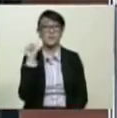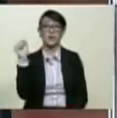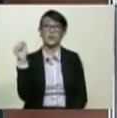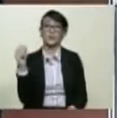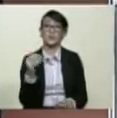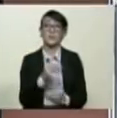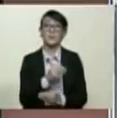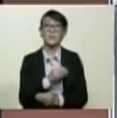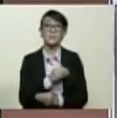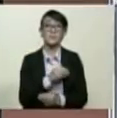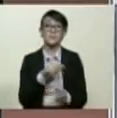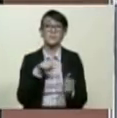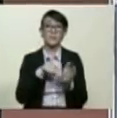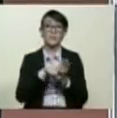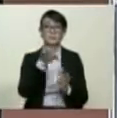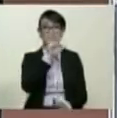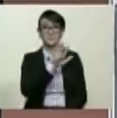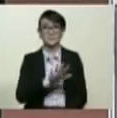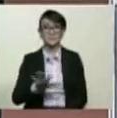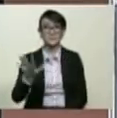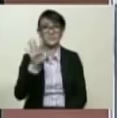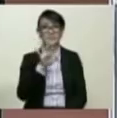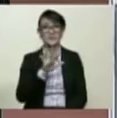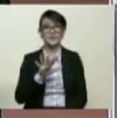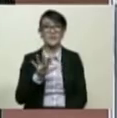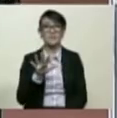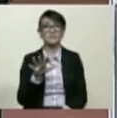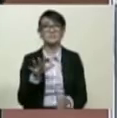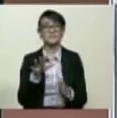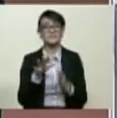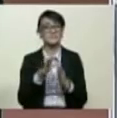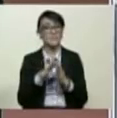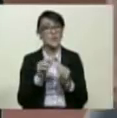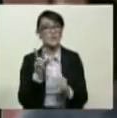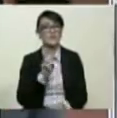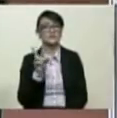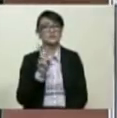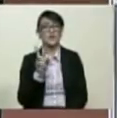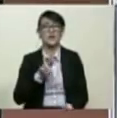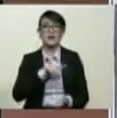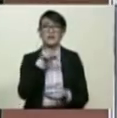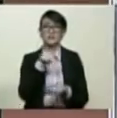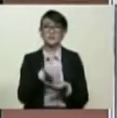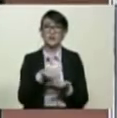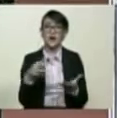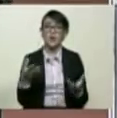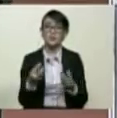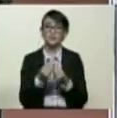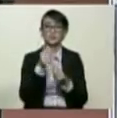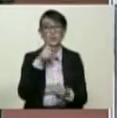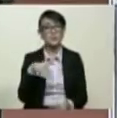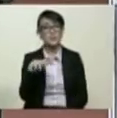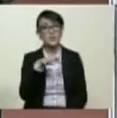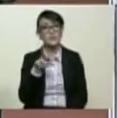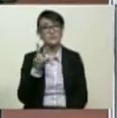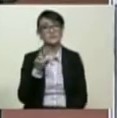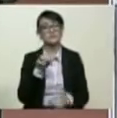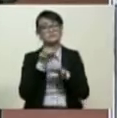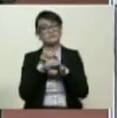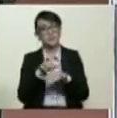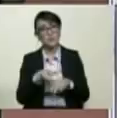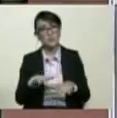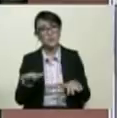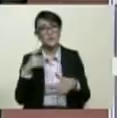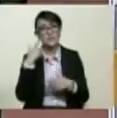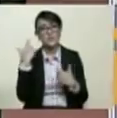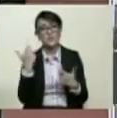Moro, está recorriendo y va a recorrer varias veces toda la geografía nacional junto al pueblo de Venezuela, llevando el mensaje para